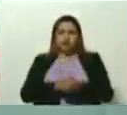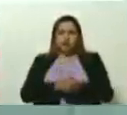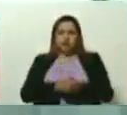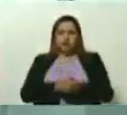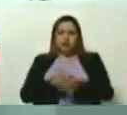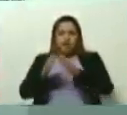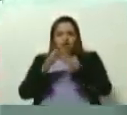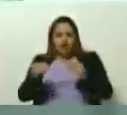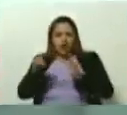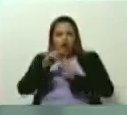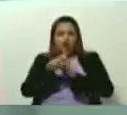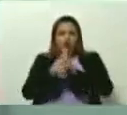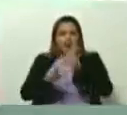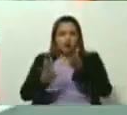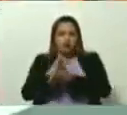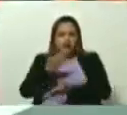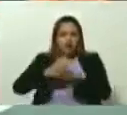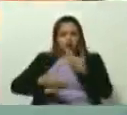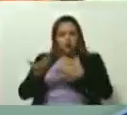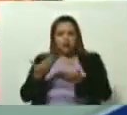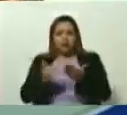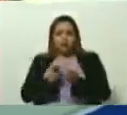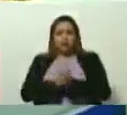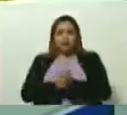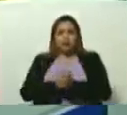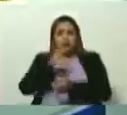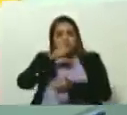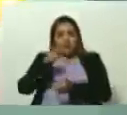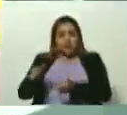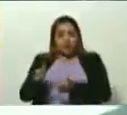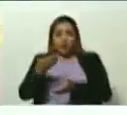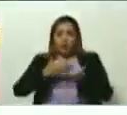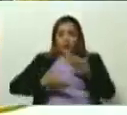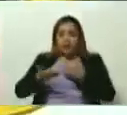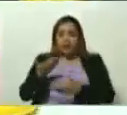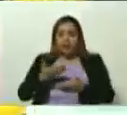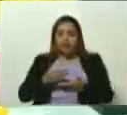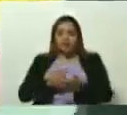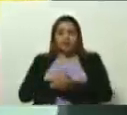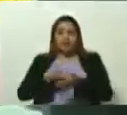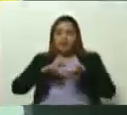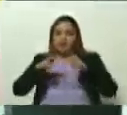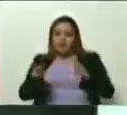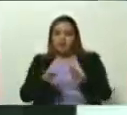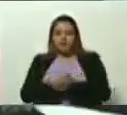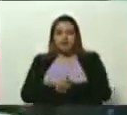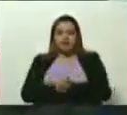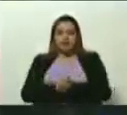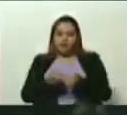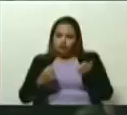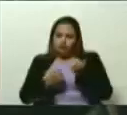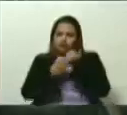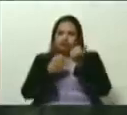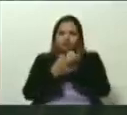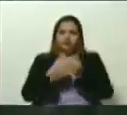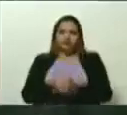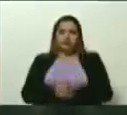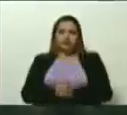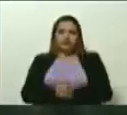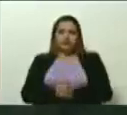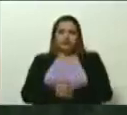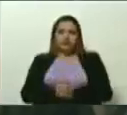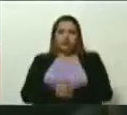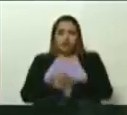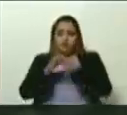todas las normas de la convivencia ciudadana, la convivencia pacífica, solidaria entre todos